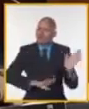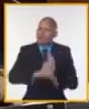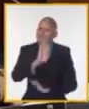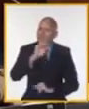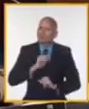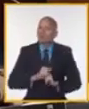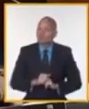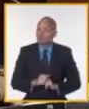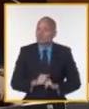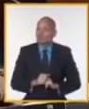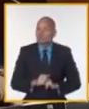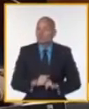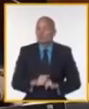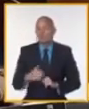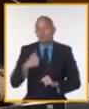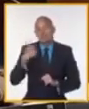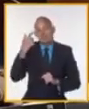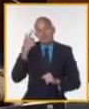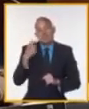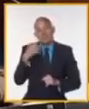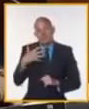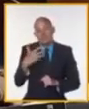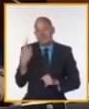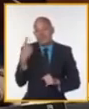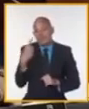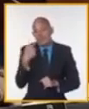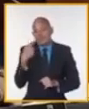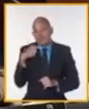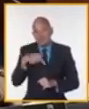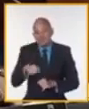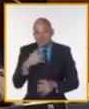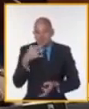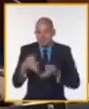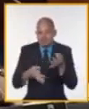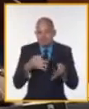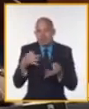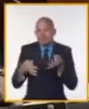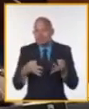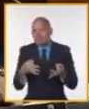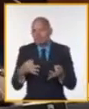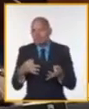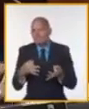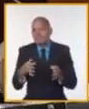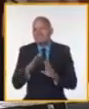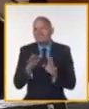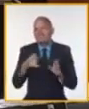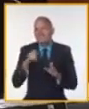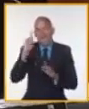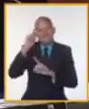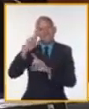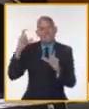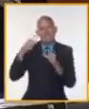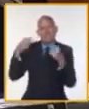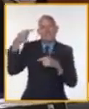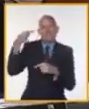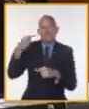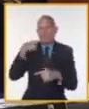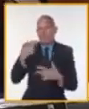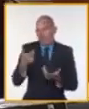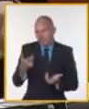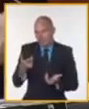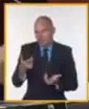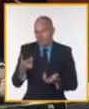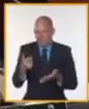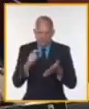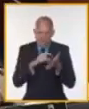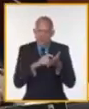pleno. Yo creo que es muy importante también hablar de cómo se ha ido trabajando también con las prioridades de la ciencia, que fue un párrafo muy pequeño,